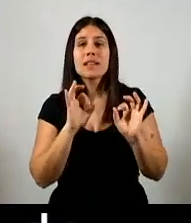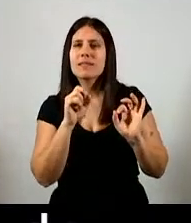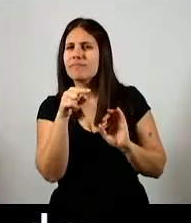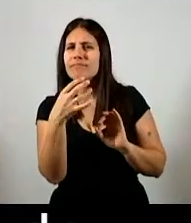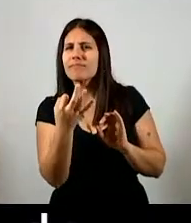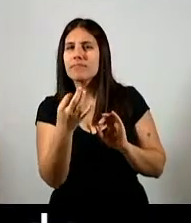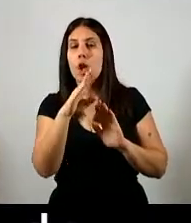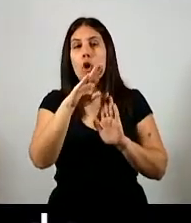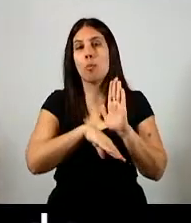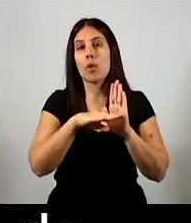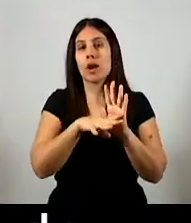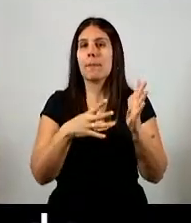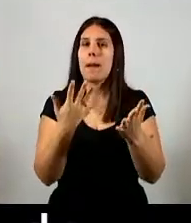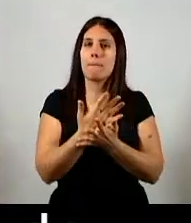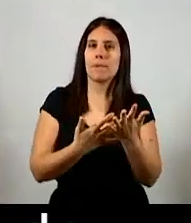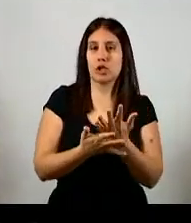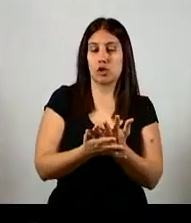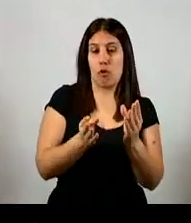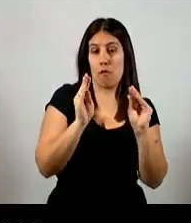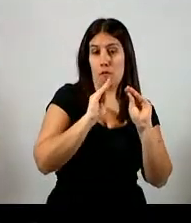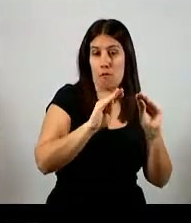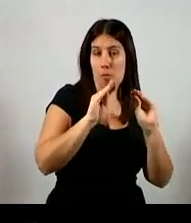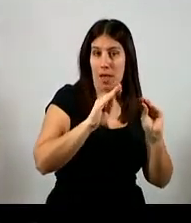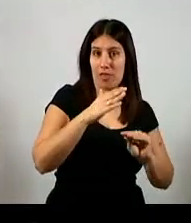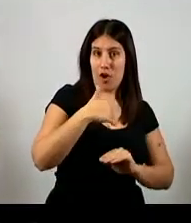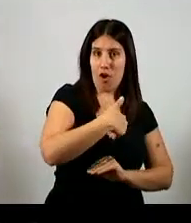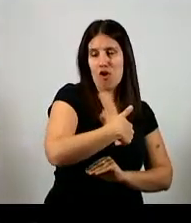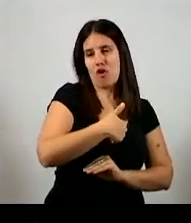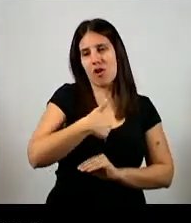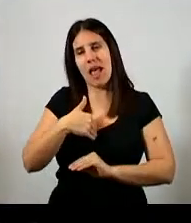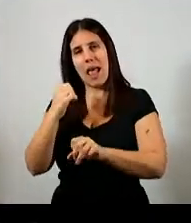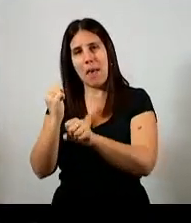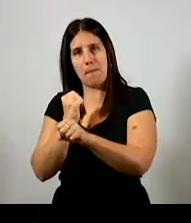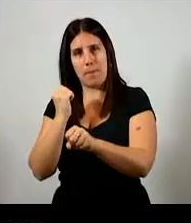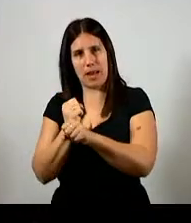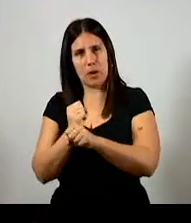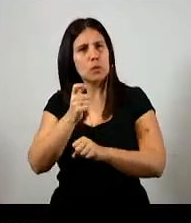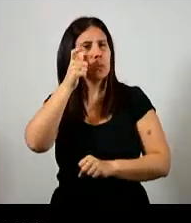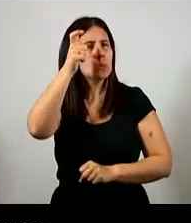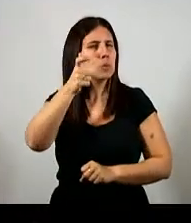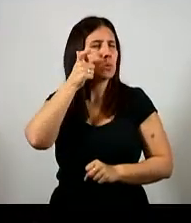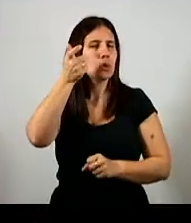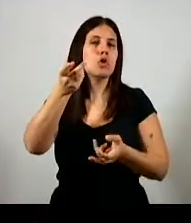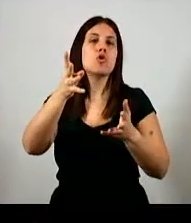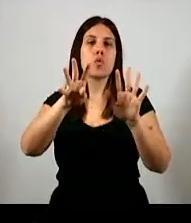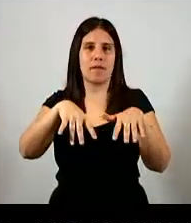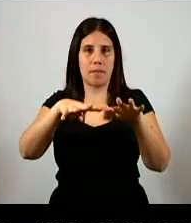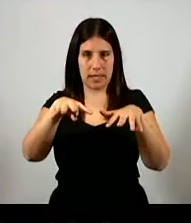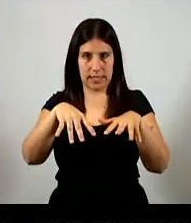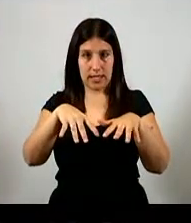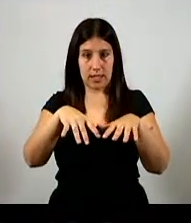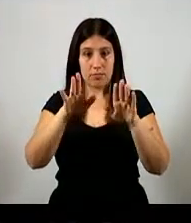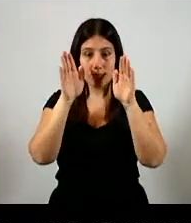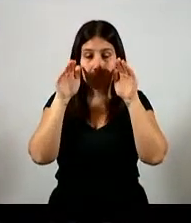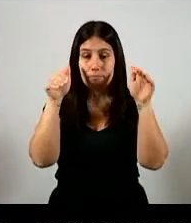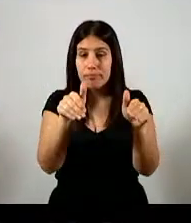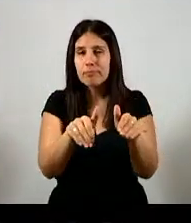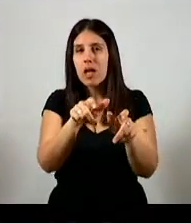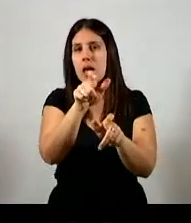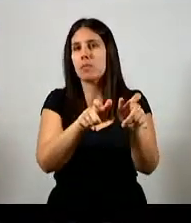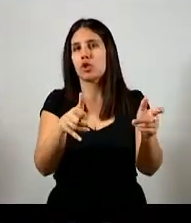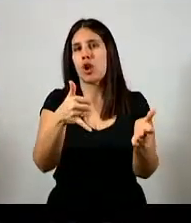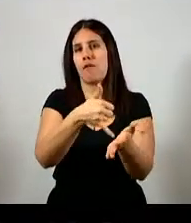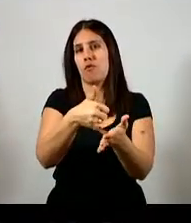mixto de formación y empleo, de 9 meses de duración, dirigido a la población vulnerable a partir de